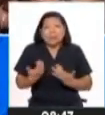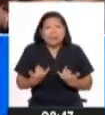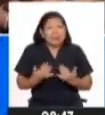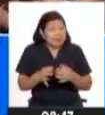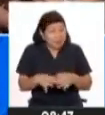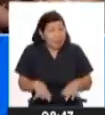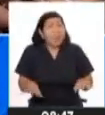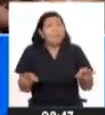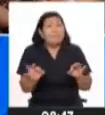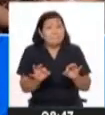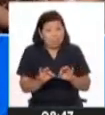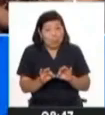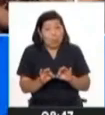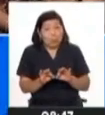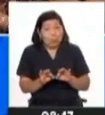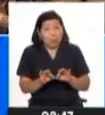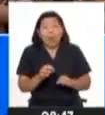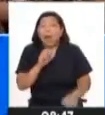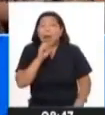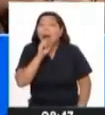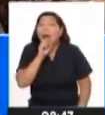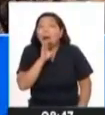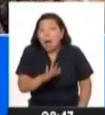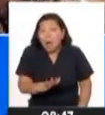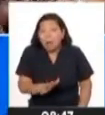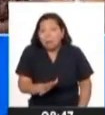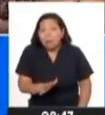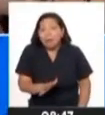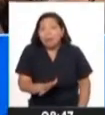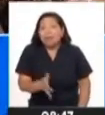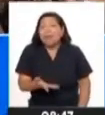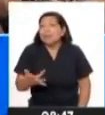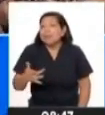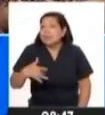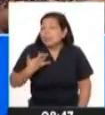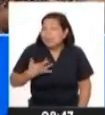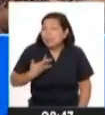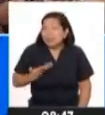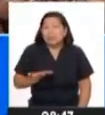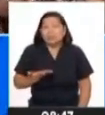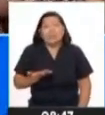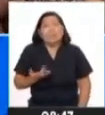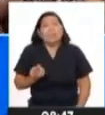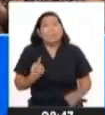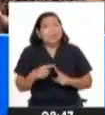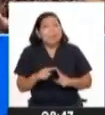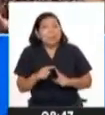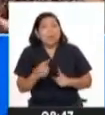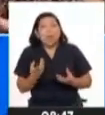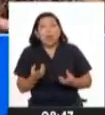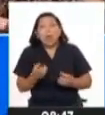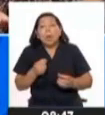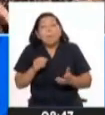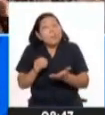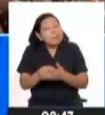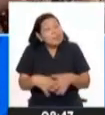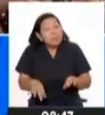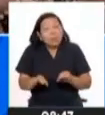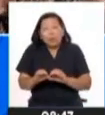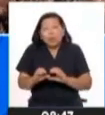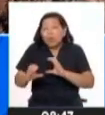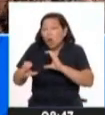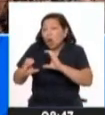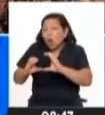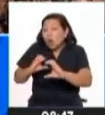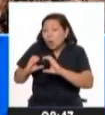es importante que él exprese lo que pueda sentir, lo que pueda pensar y promover la comunicación, porque muchas